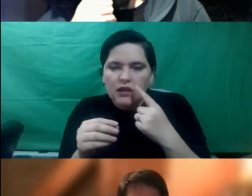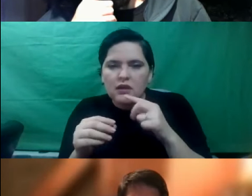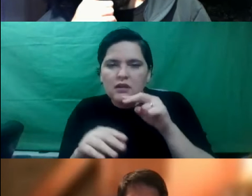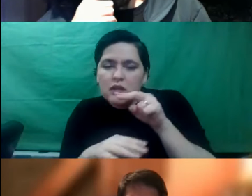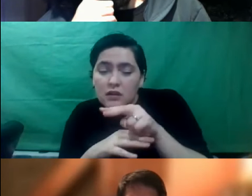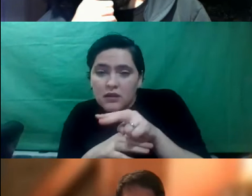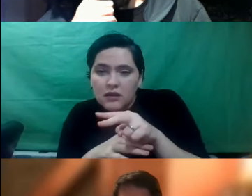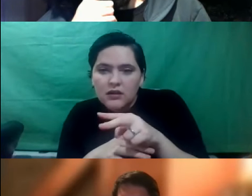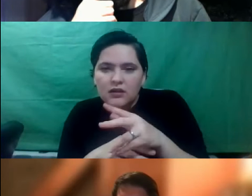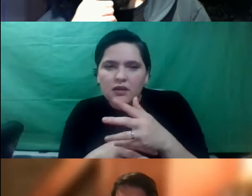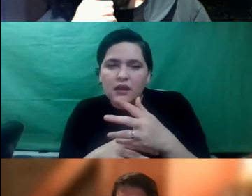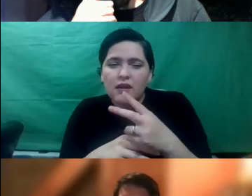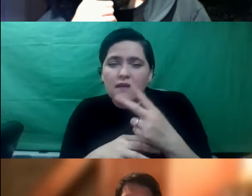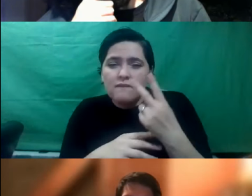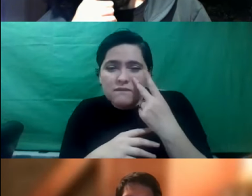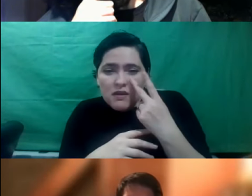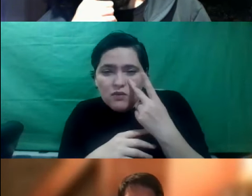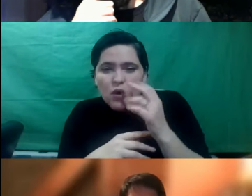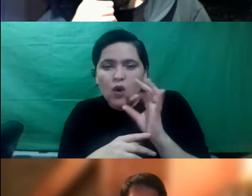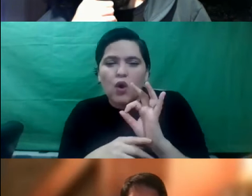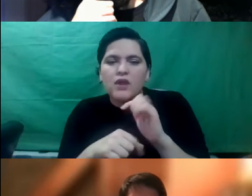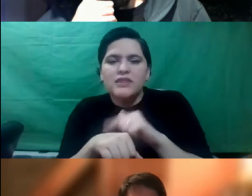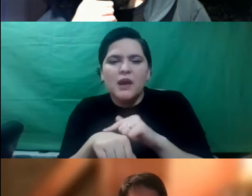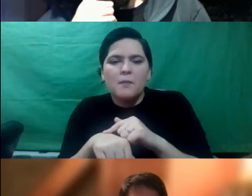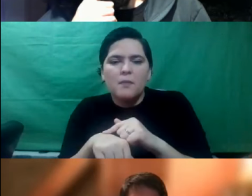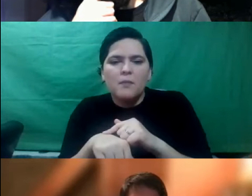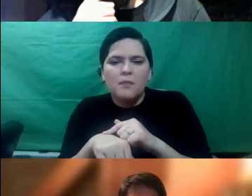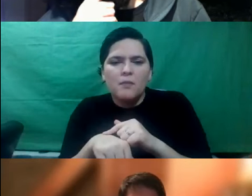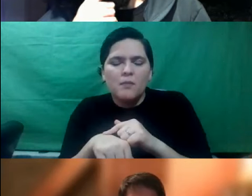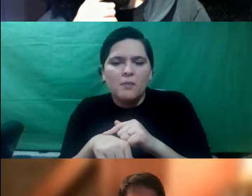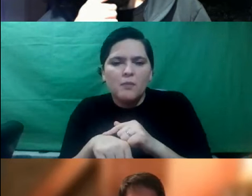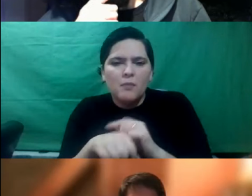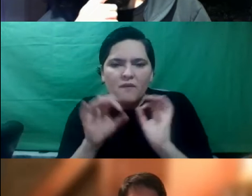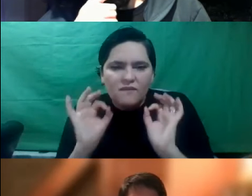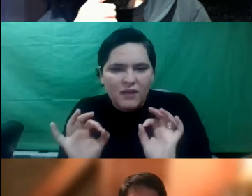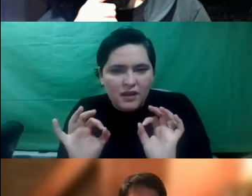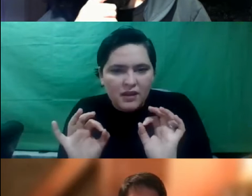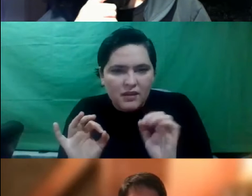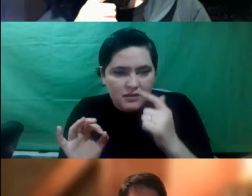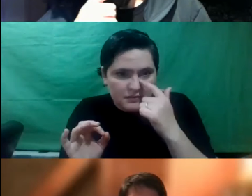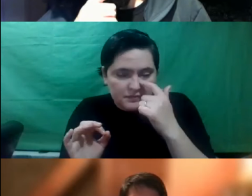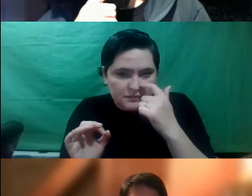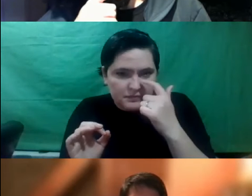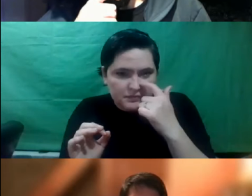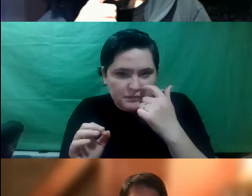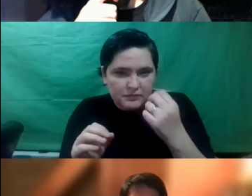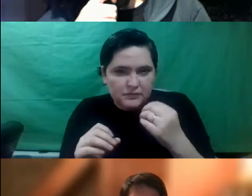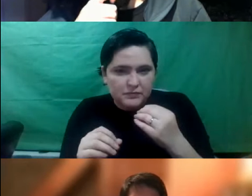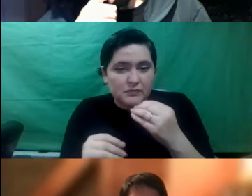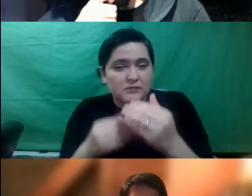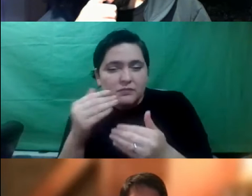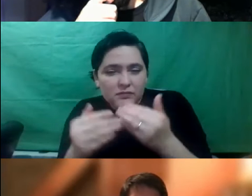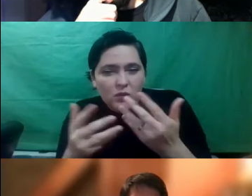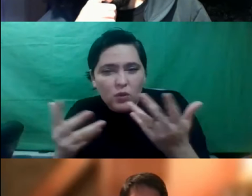simulaciones en tiempo real, por decirlo, de cómo se van activando la zona del cerebro a medida que va avanzando el tiempo a través de la concentración de